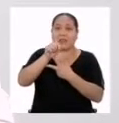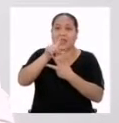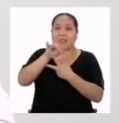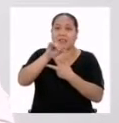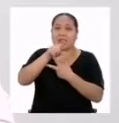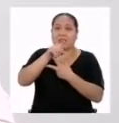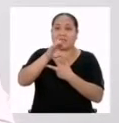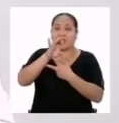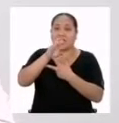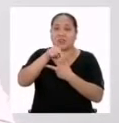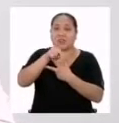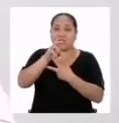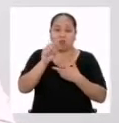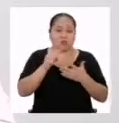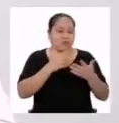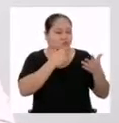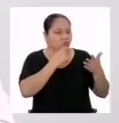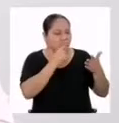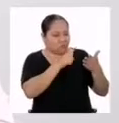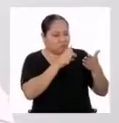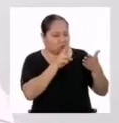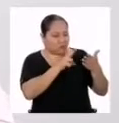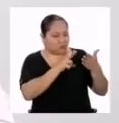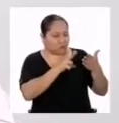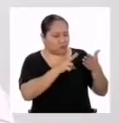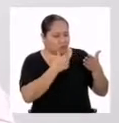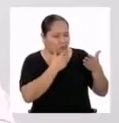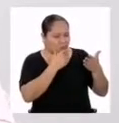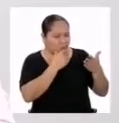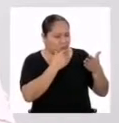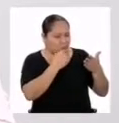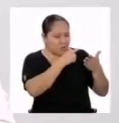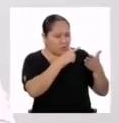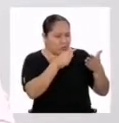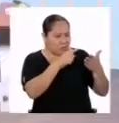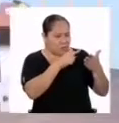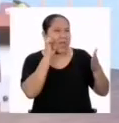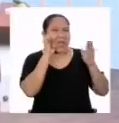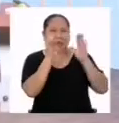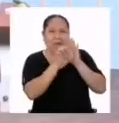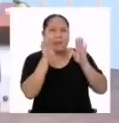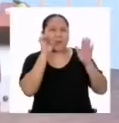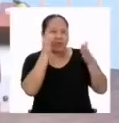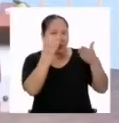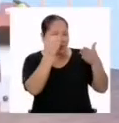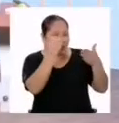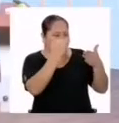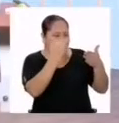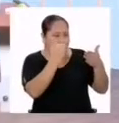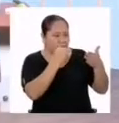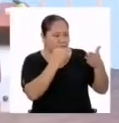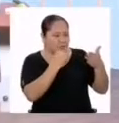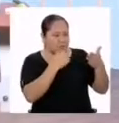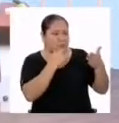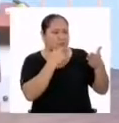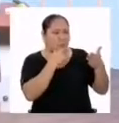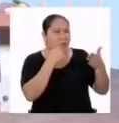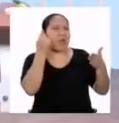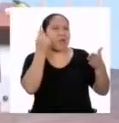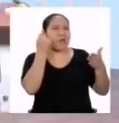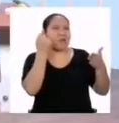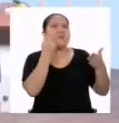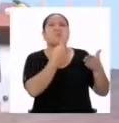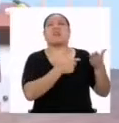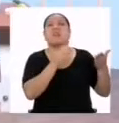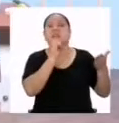inferimos la proposición más general a partir de un conjunto de ejemplos. En este caso, es importante que todos